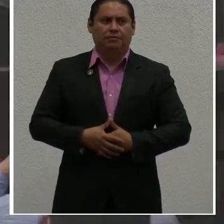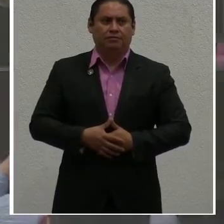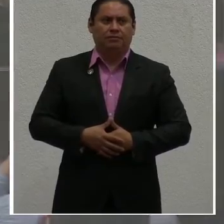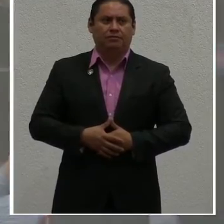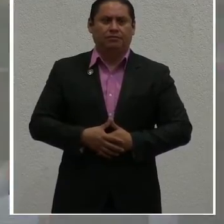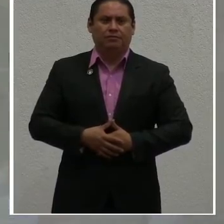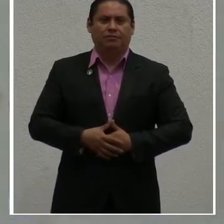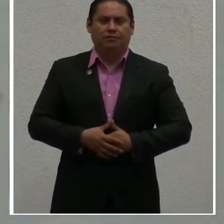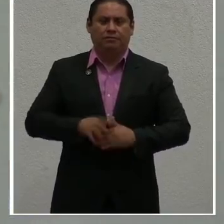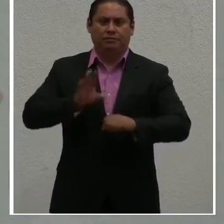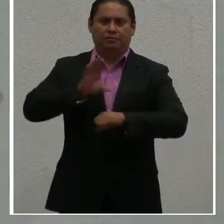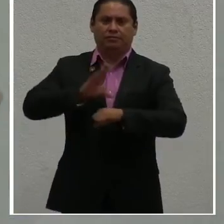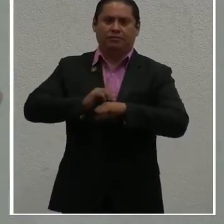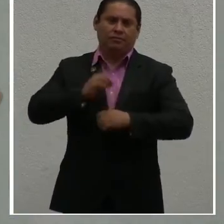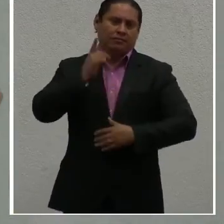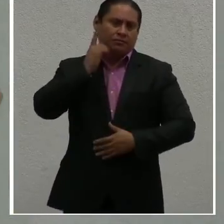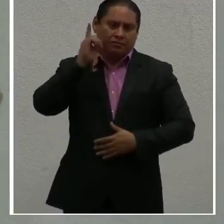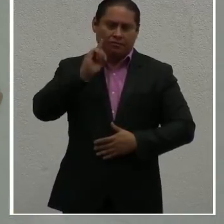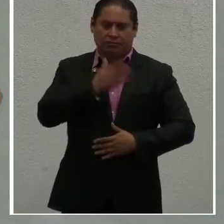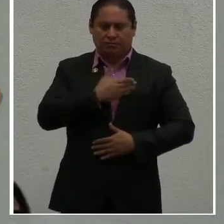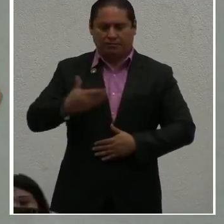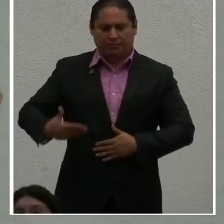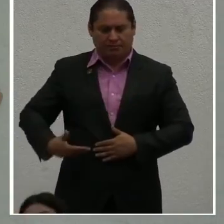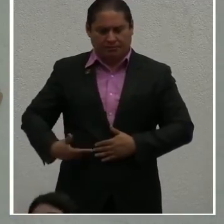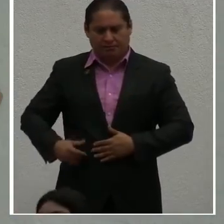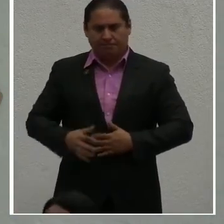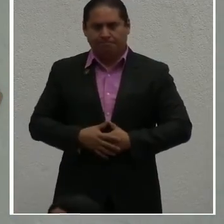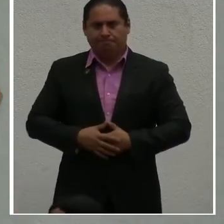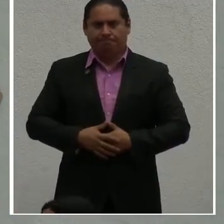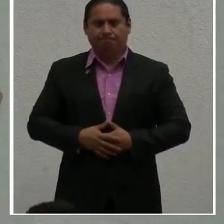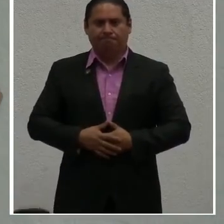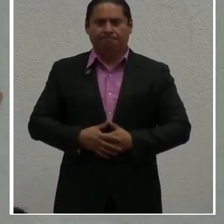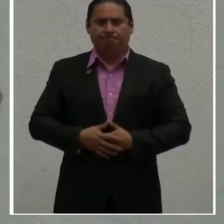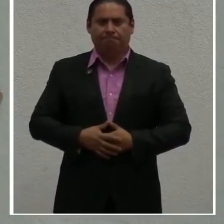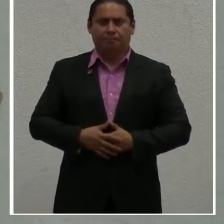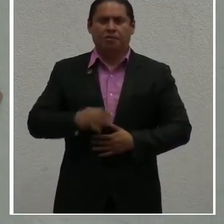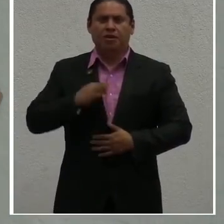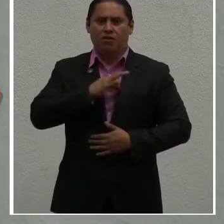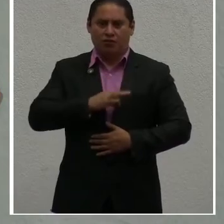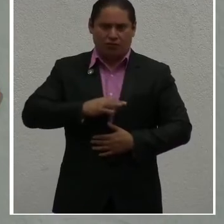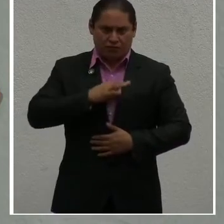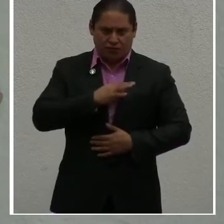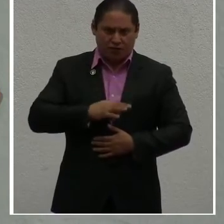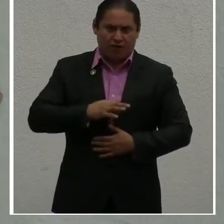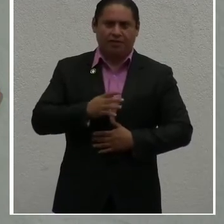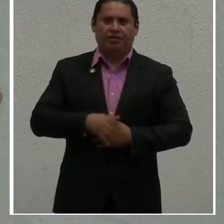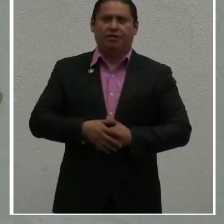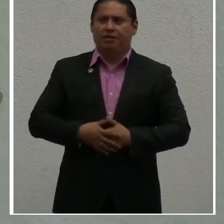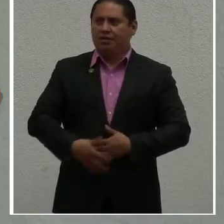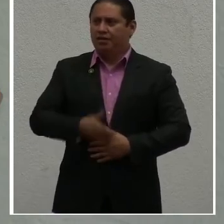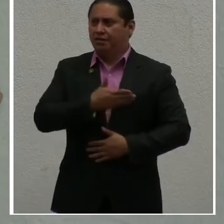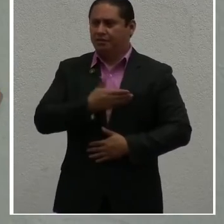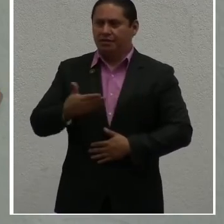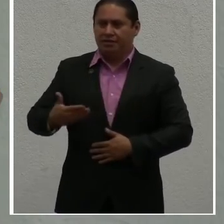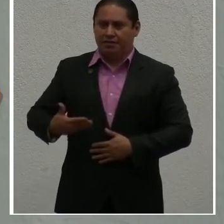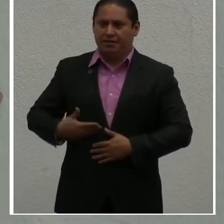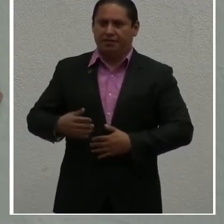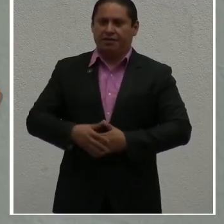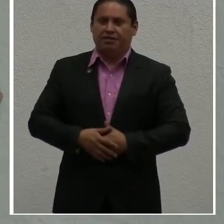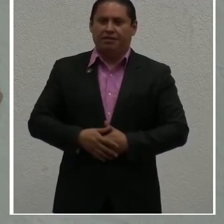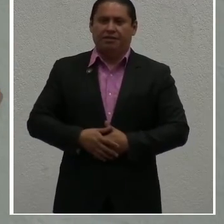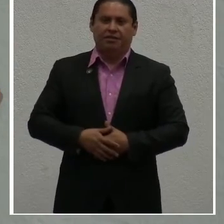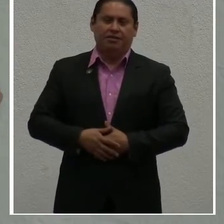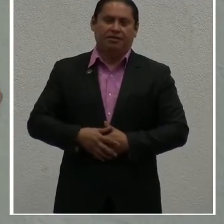Con su permiso, señora presidenta. Antes que nada, diputada, felicitarte por tu designación como presidenta de tu partido en el Comité Local